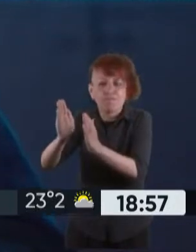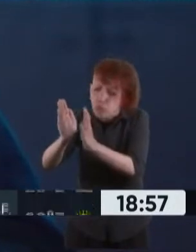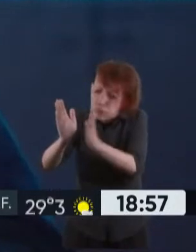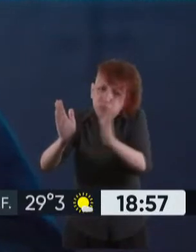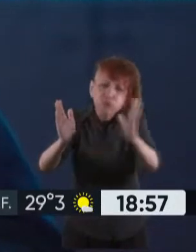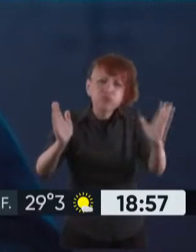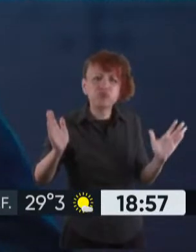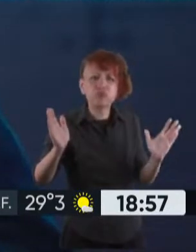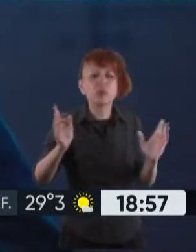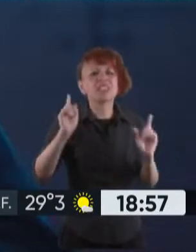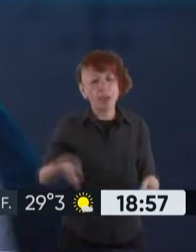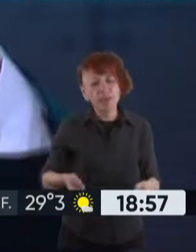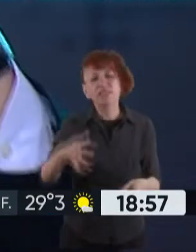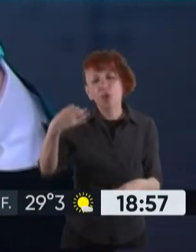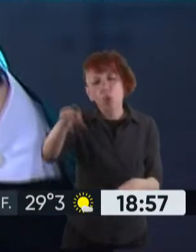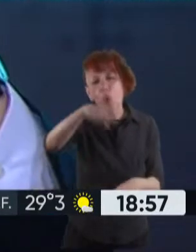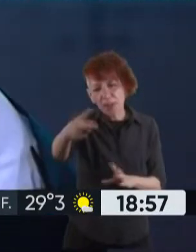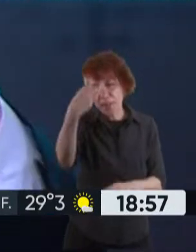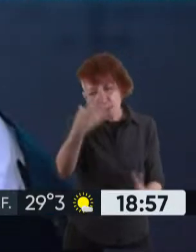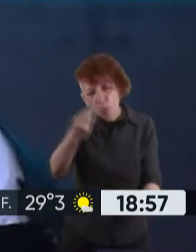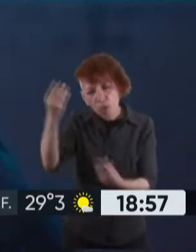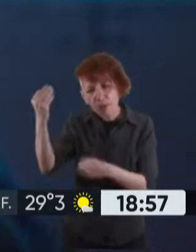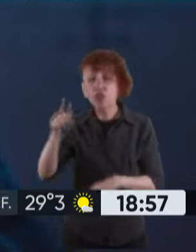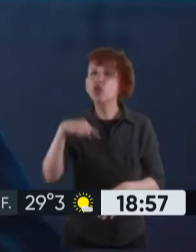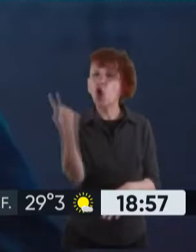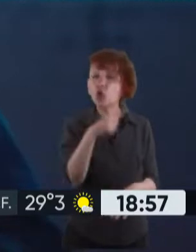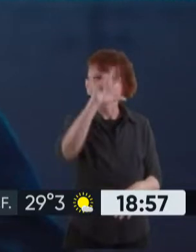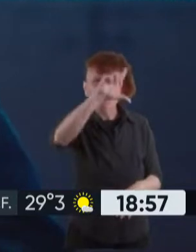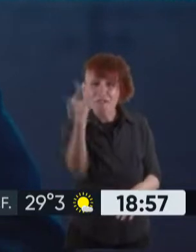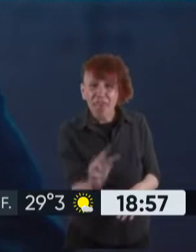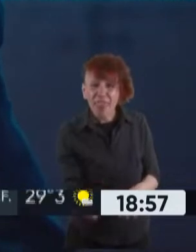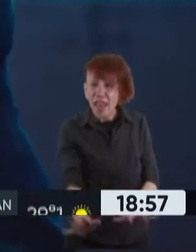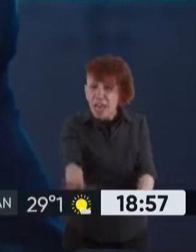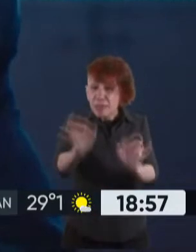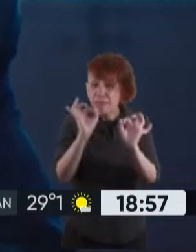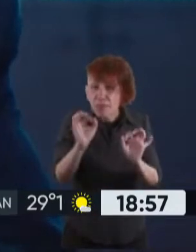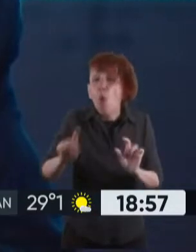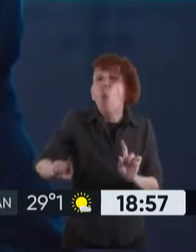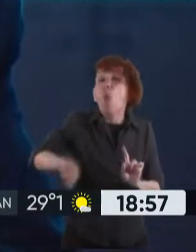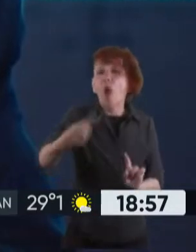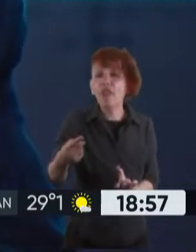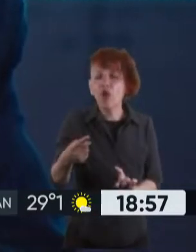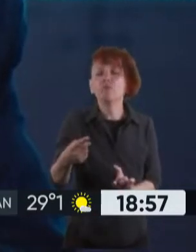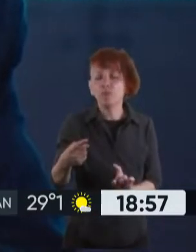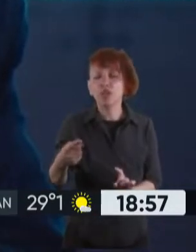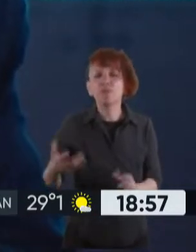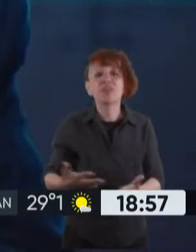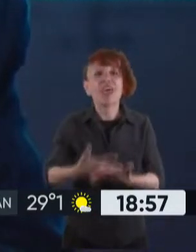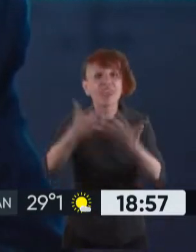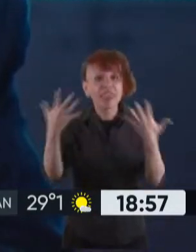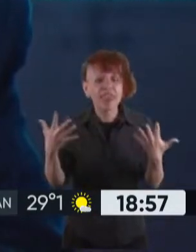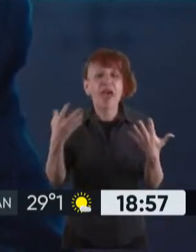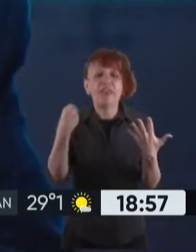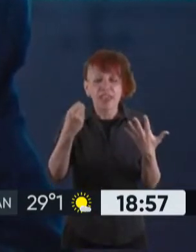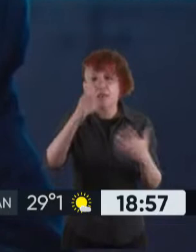También me lo habrán oído decir muchas veces. ¿Saben cuándo vamos a ser un país federal? El día en que alguien nazca en